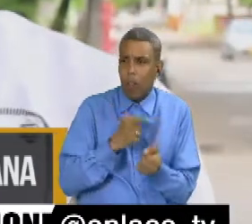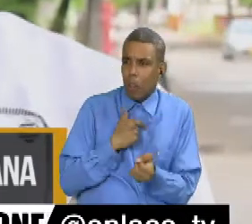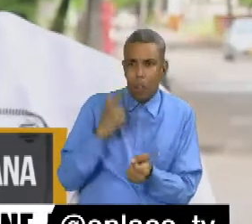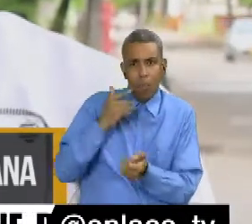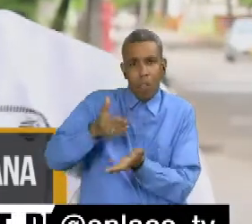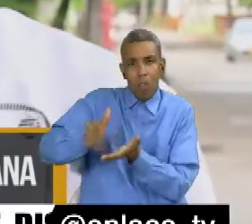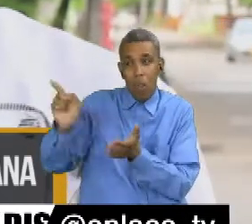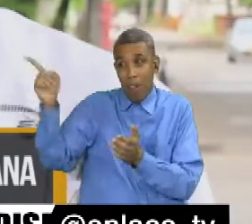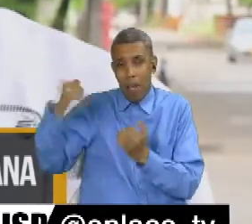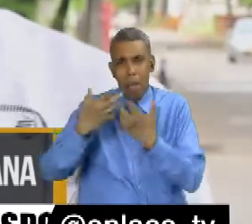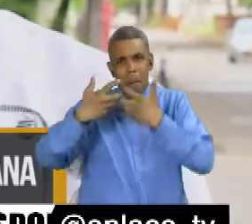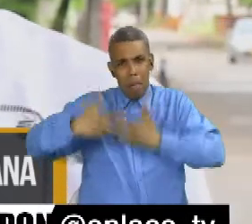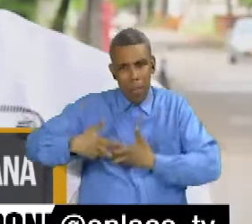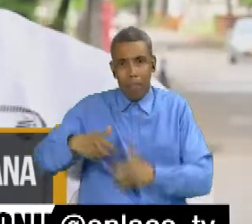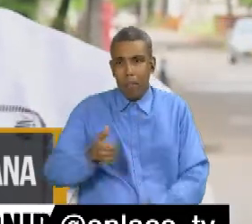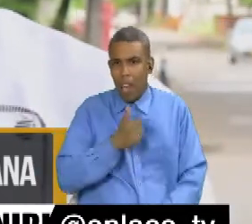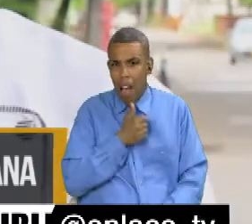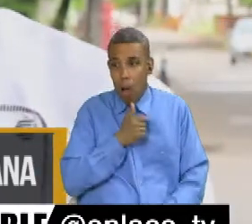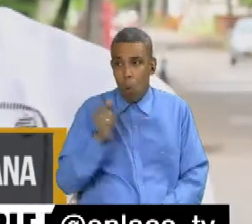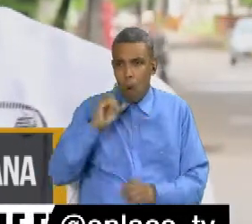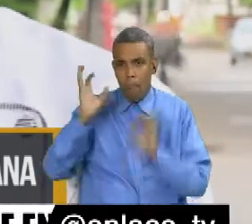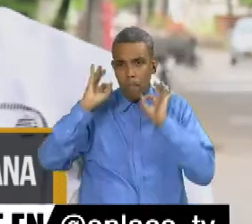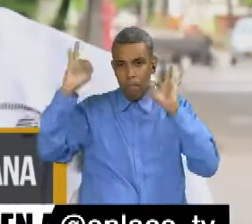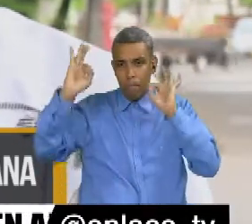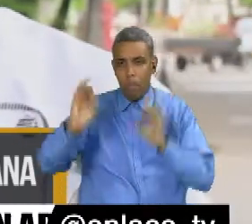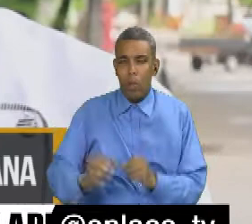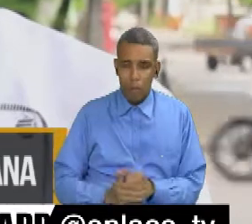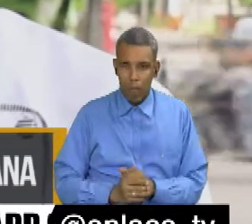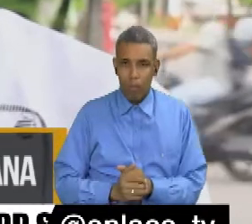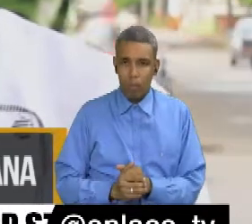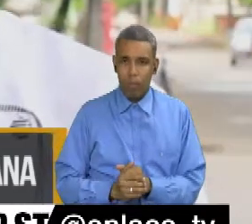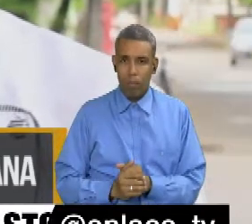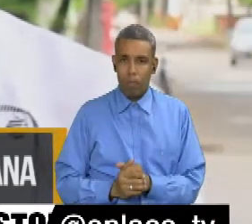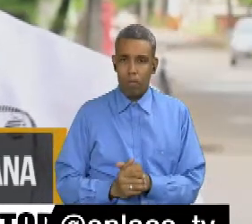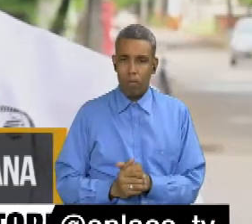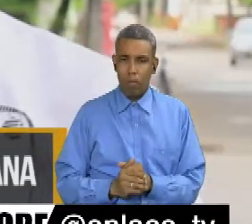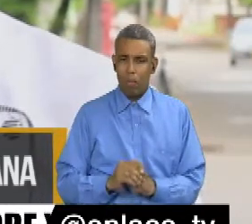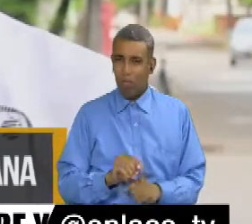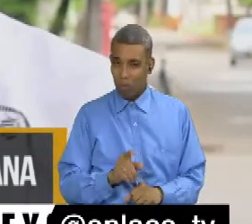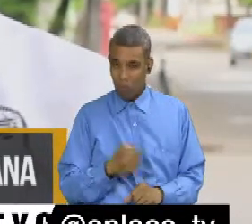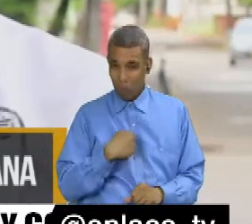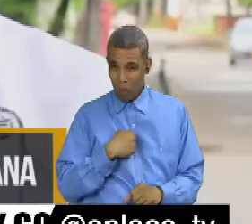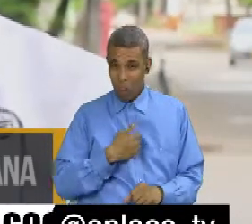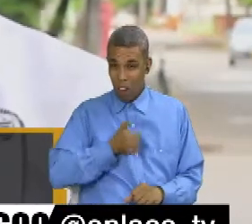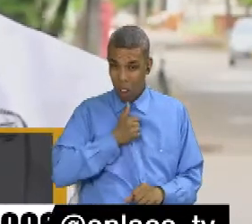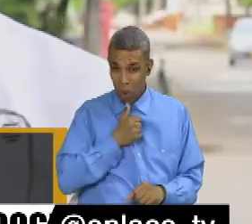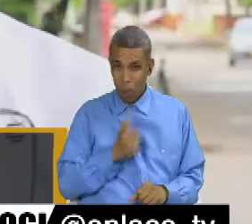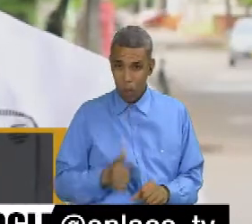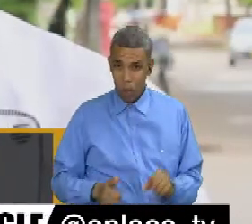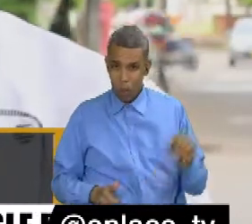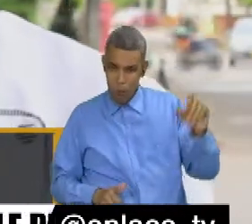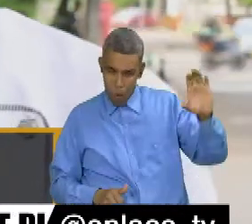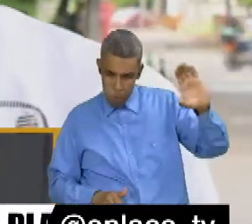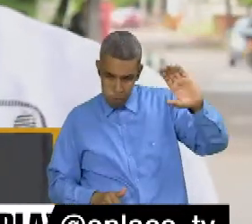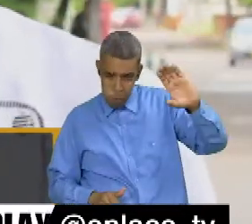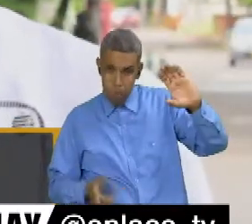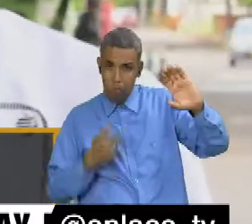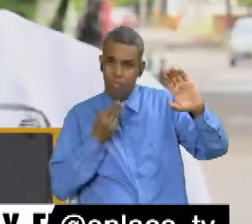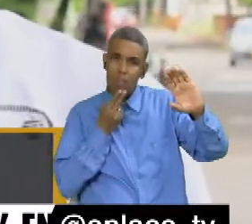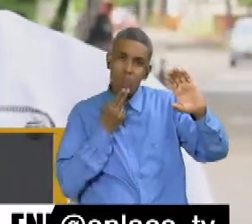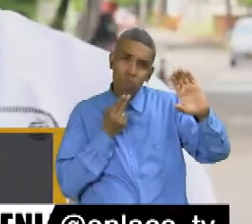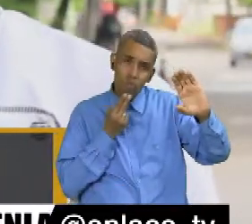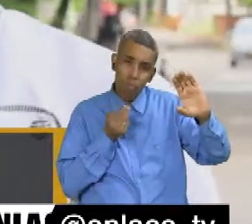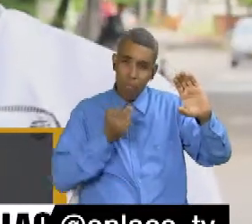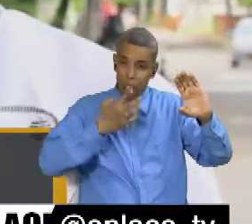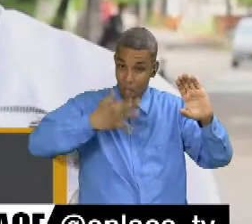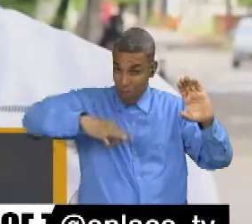agua potable y agua tratada también. Igualmente no le echo agua tratada, sino que al comienzo para disolver el azúcar se